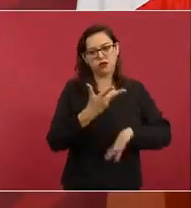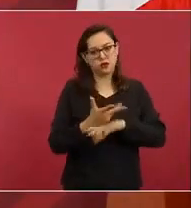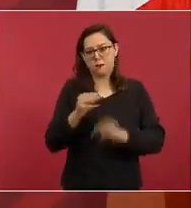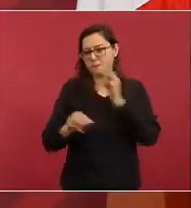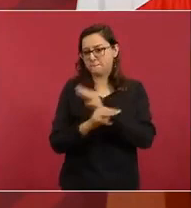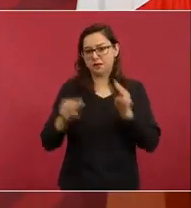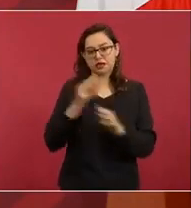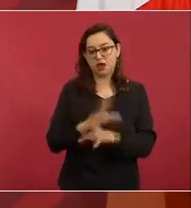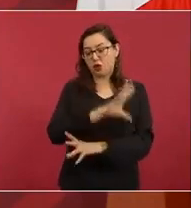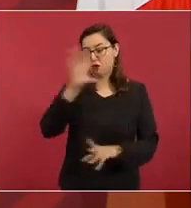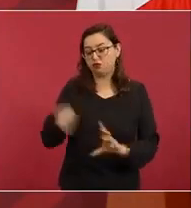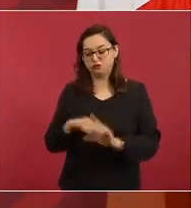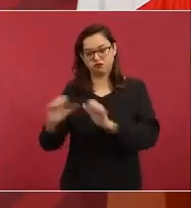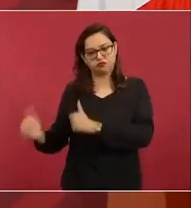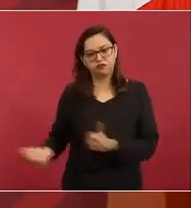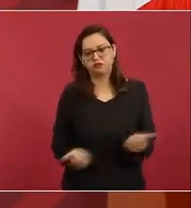la máxima